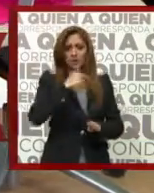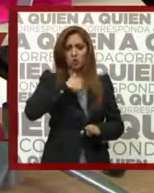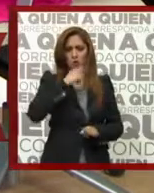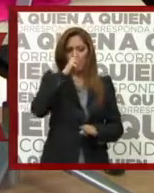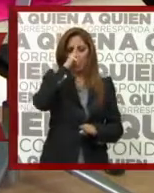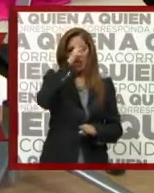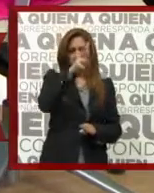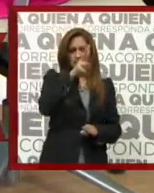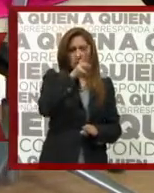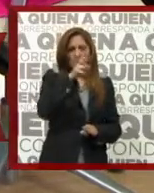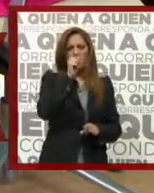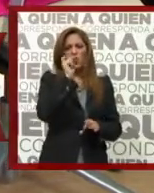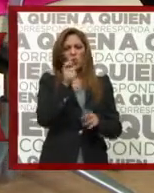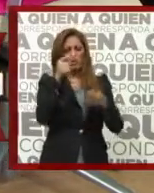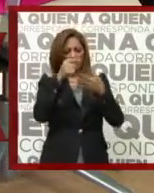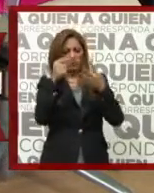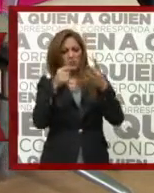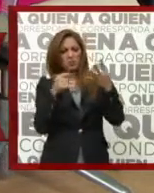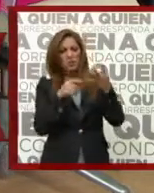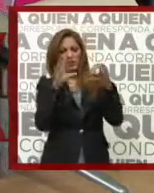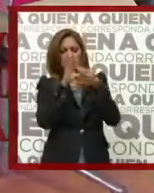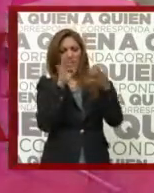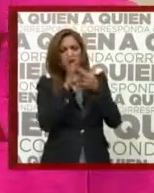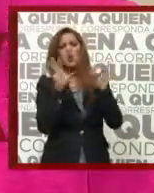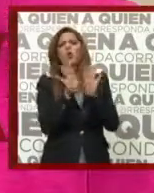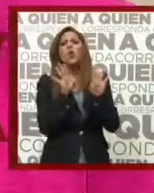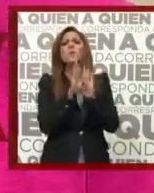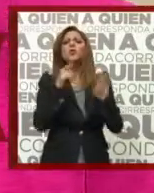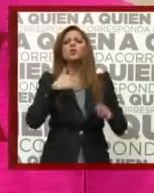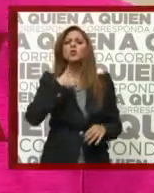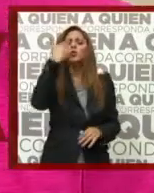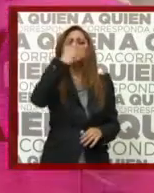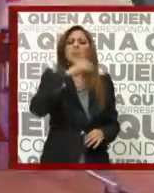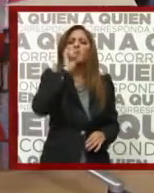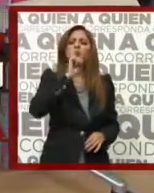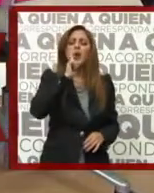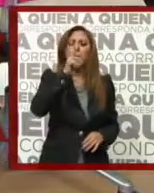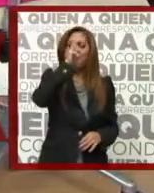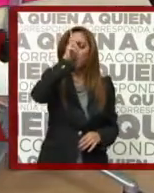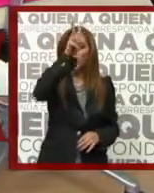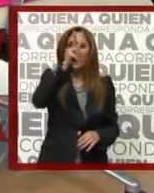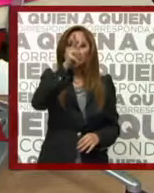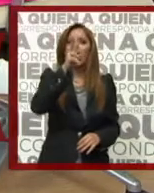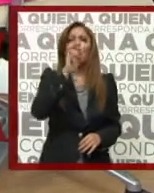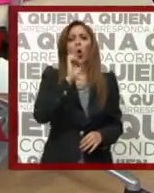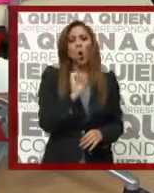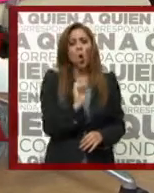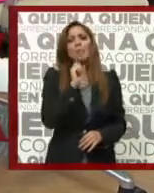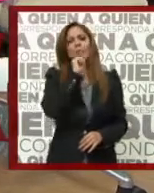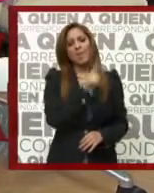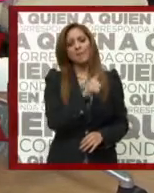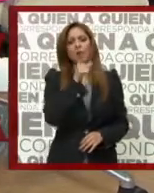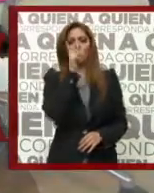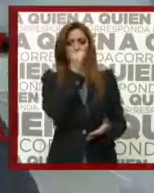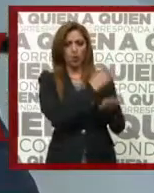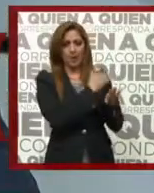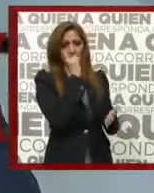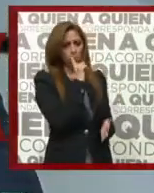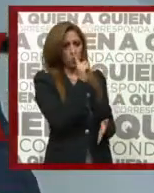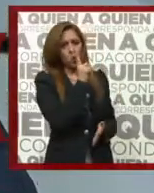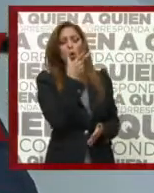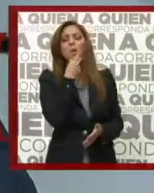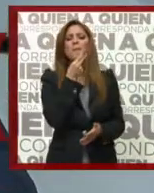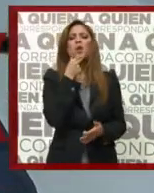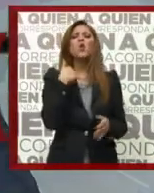cuál sería uno de los síntomas? Porque pasas unos tips a ellas. ¿Cómo saben que son violentadas? O hombres también, pueden ser. ¿Cuál es